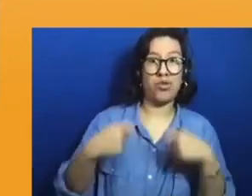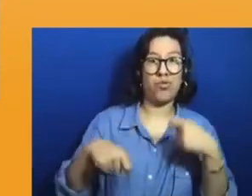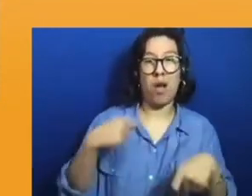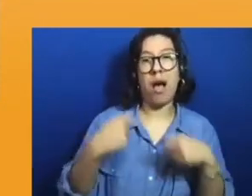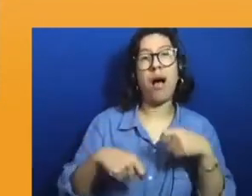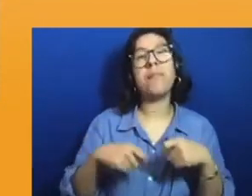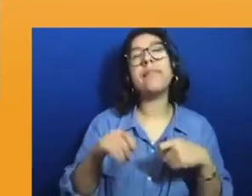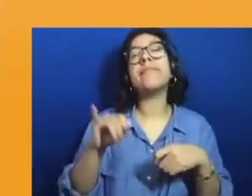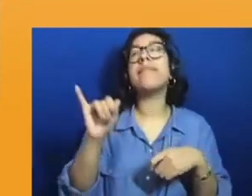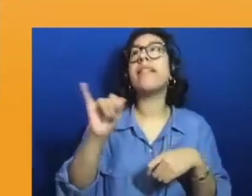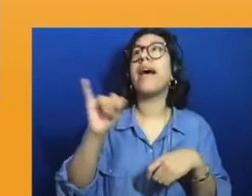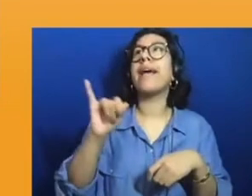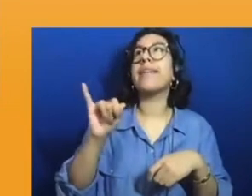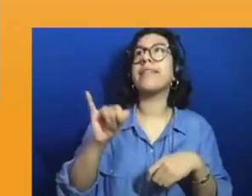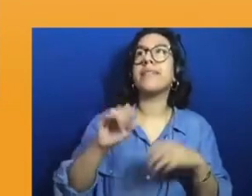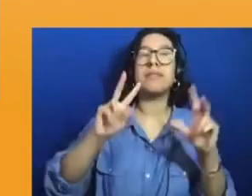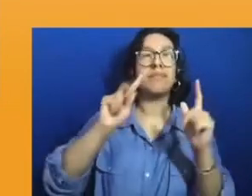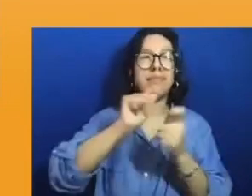Para el baile